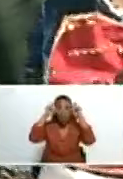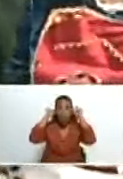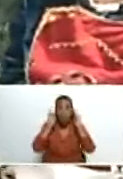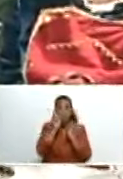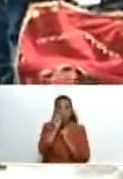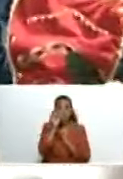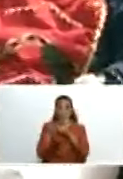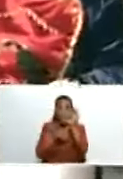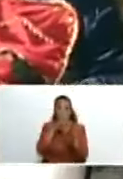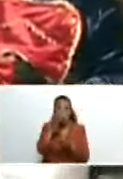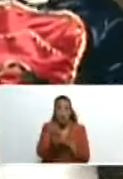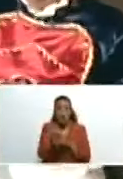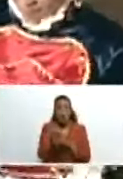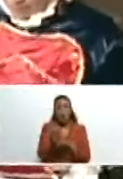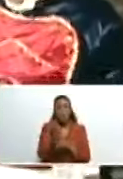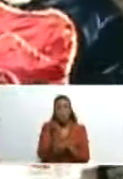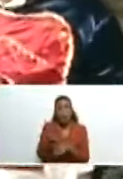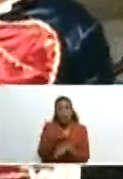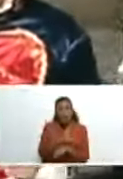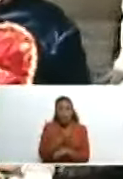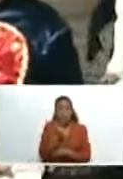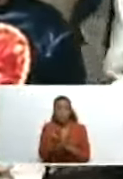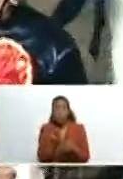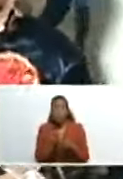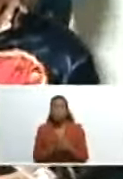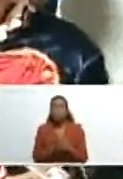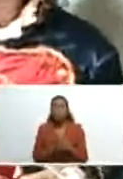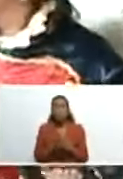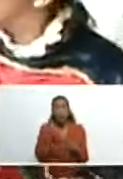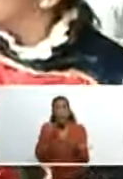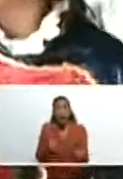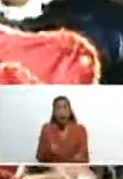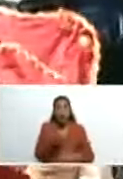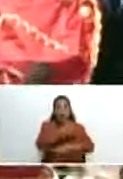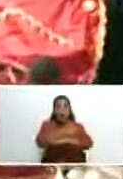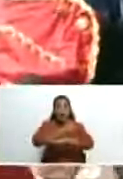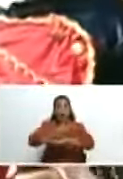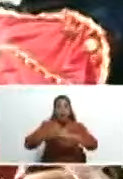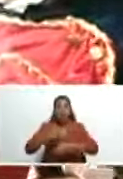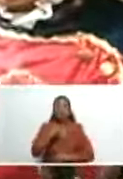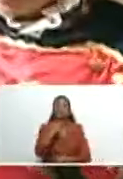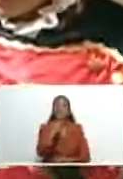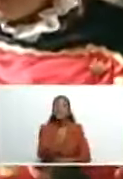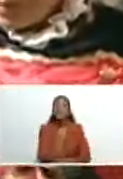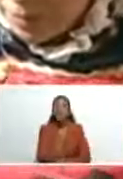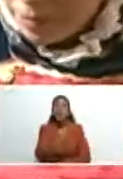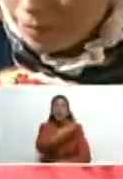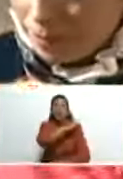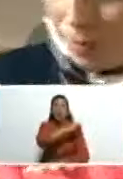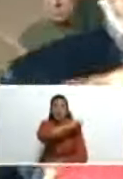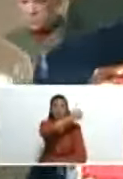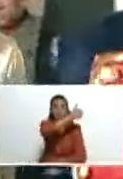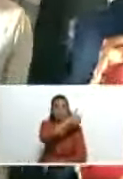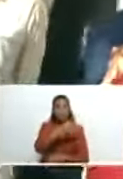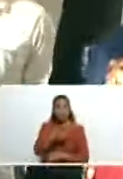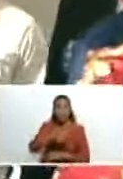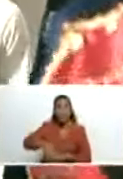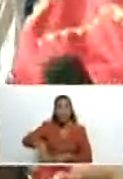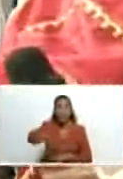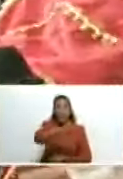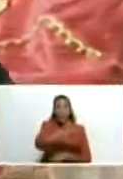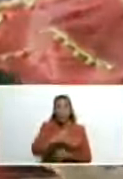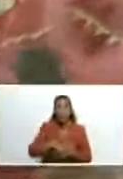Hoy vamos al encuentro con los delegados, voceros y voceras del